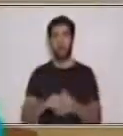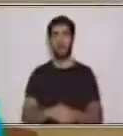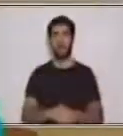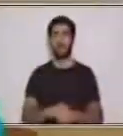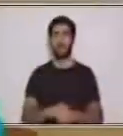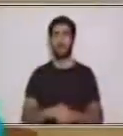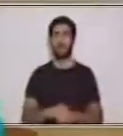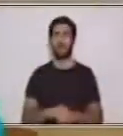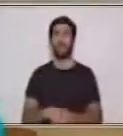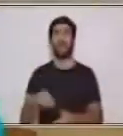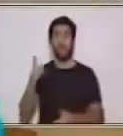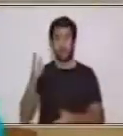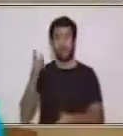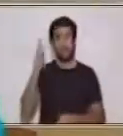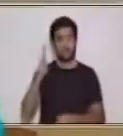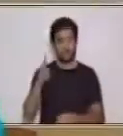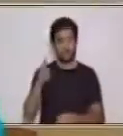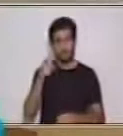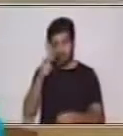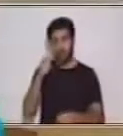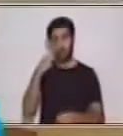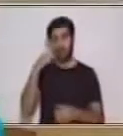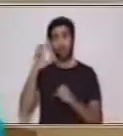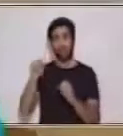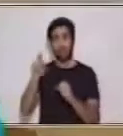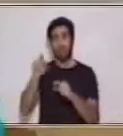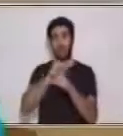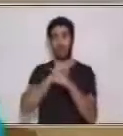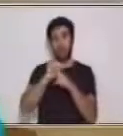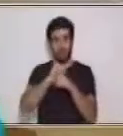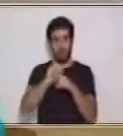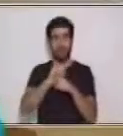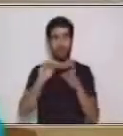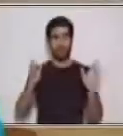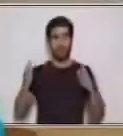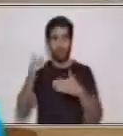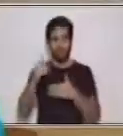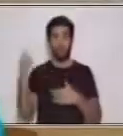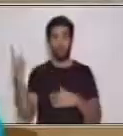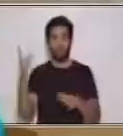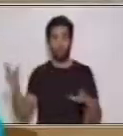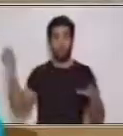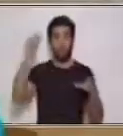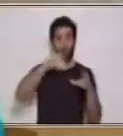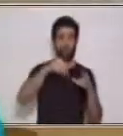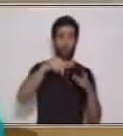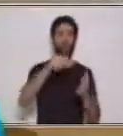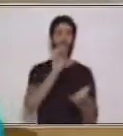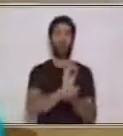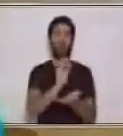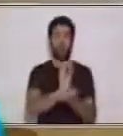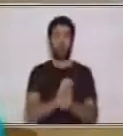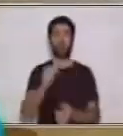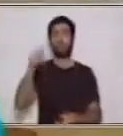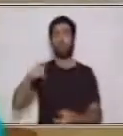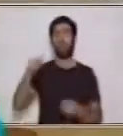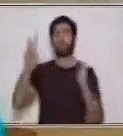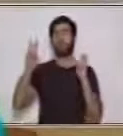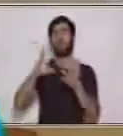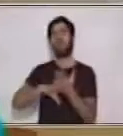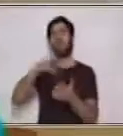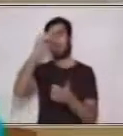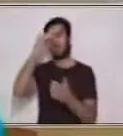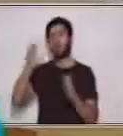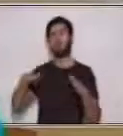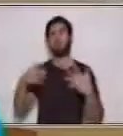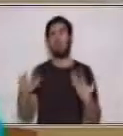señas. Ten presente guardar tus trabajos y ejercicios en el portafolio de Aprendo en Casa. ¿Qué aprendiste en el